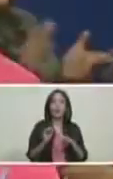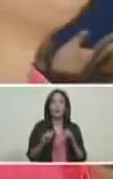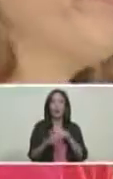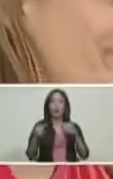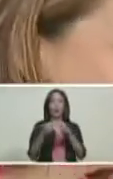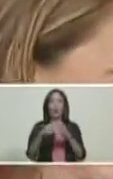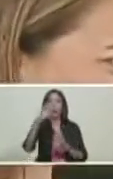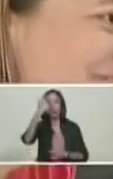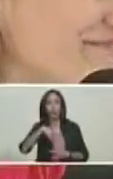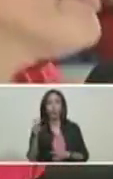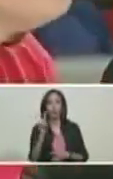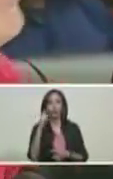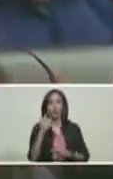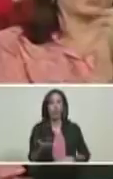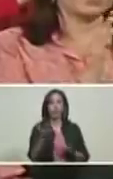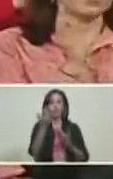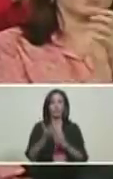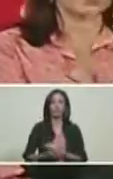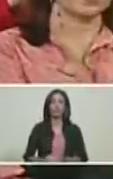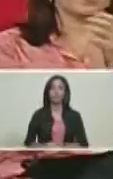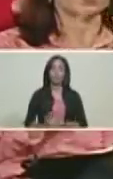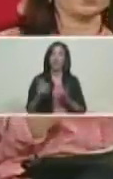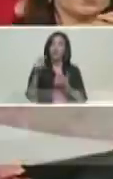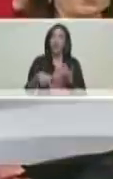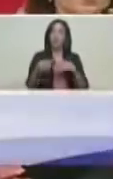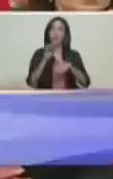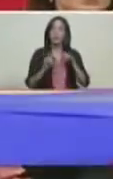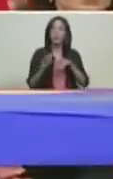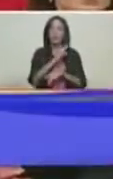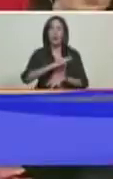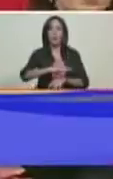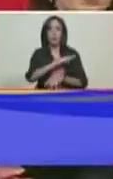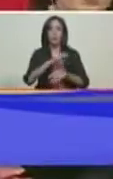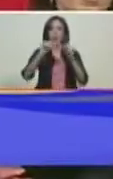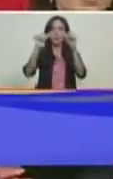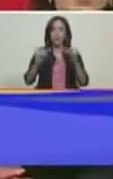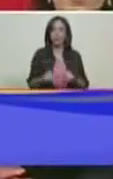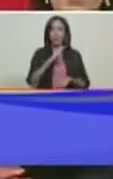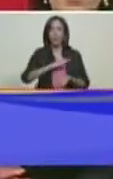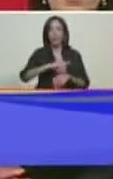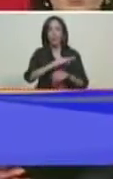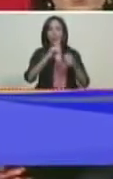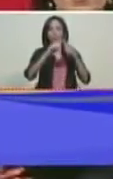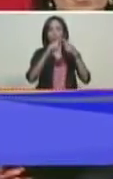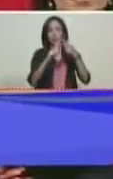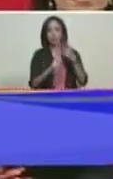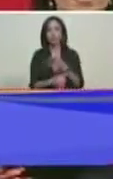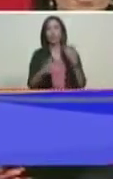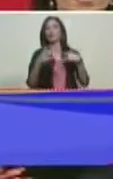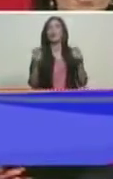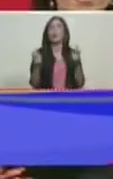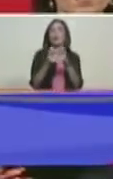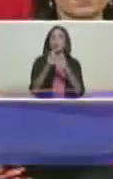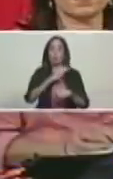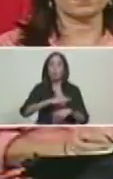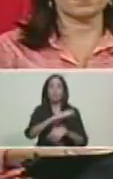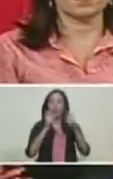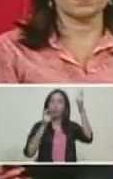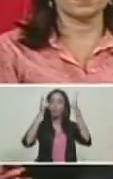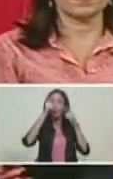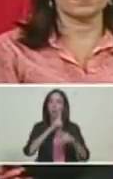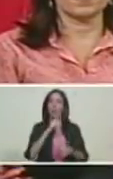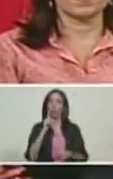Venezuela, secretaria del Sistema Nacional de Misiones, Grandes Misiones y Micromisiones Hugo Chávez.